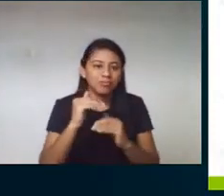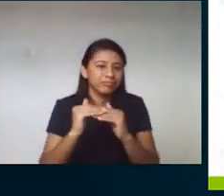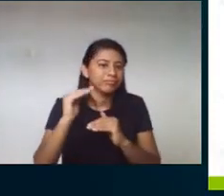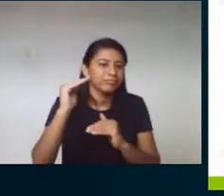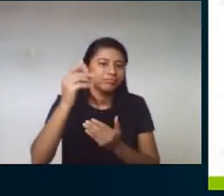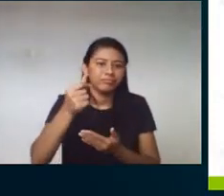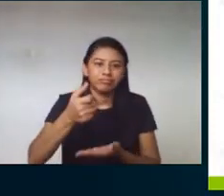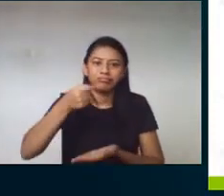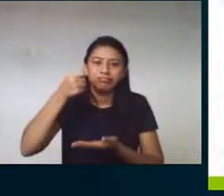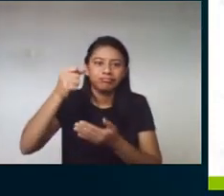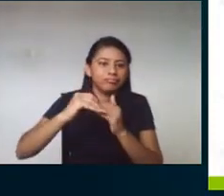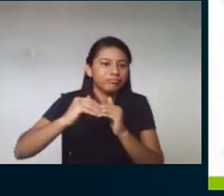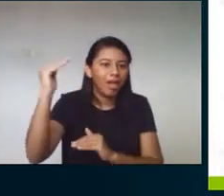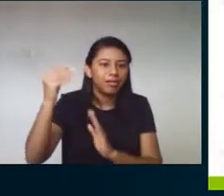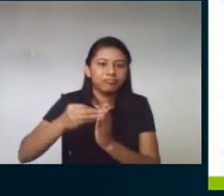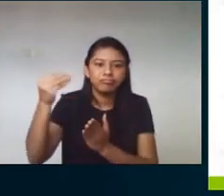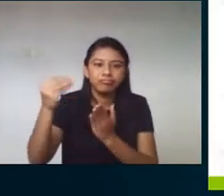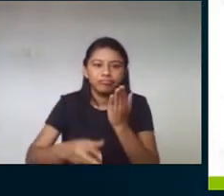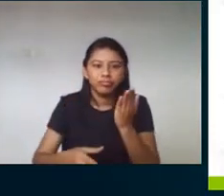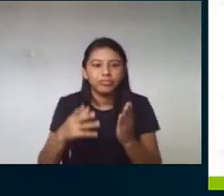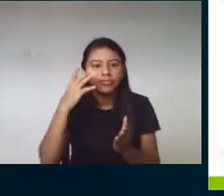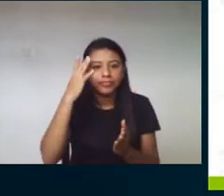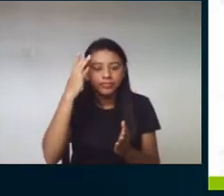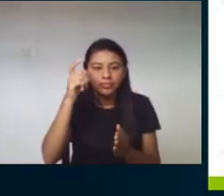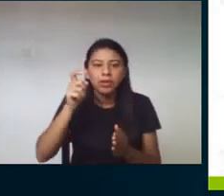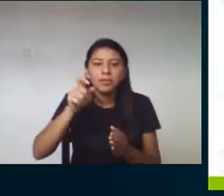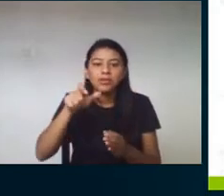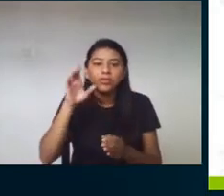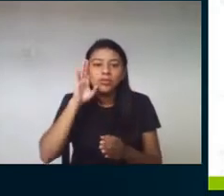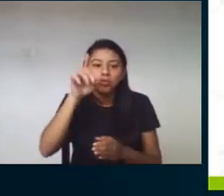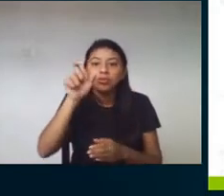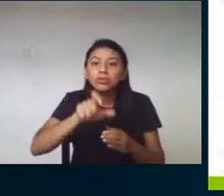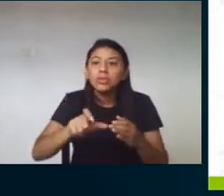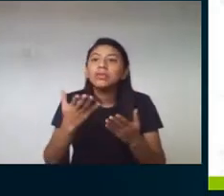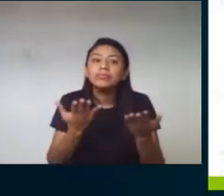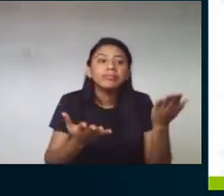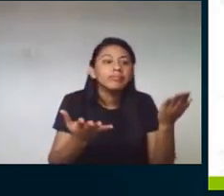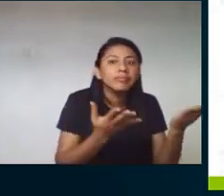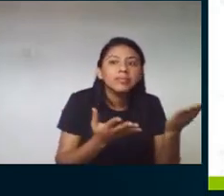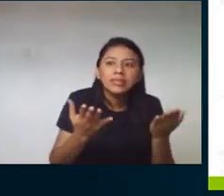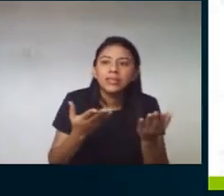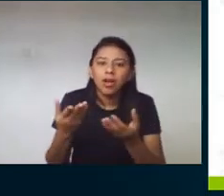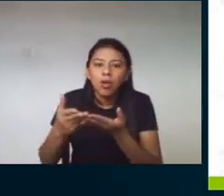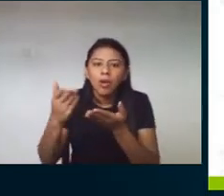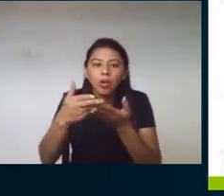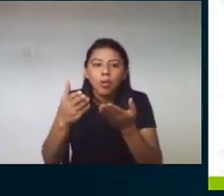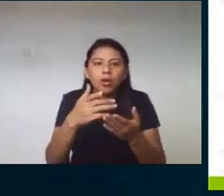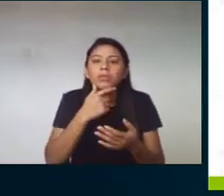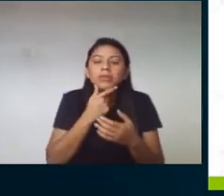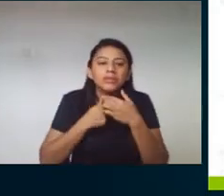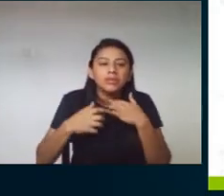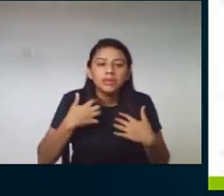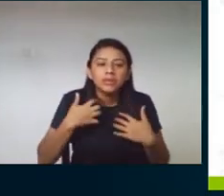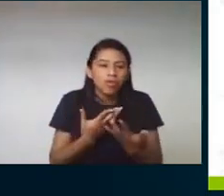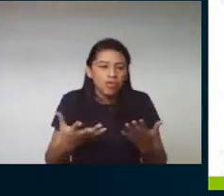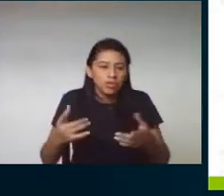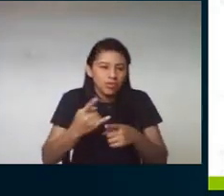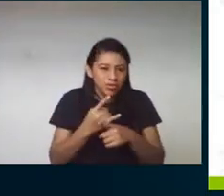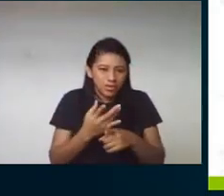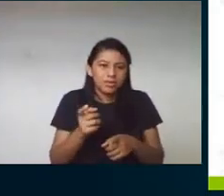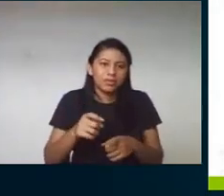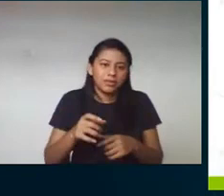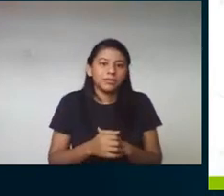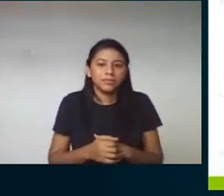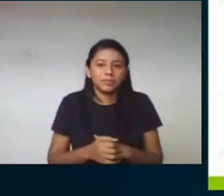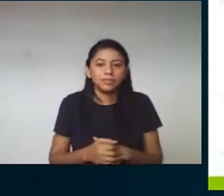Y nosotros hacemos un manejo de este recurso, por ejemplo, con infraestructura, redes de distribución y también plazas de tratamiento, que es los que